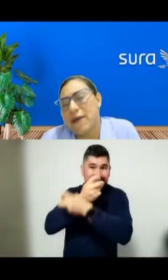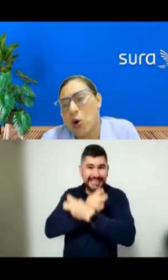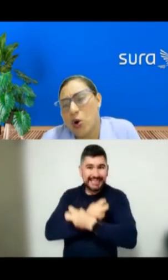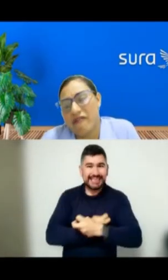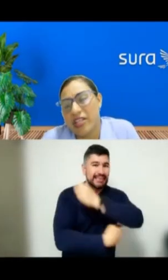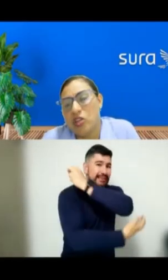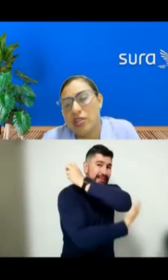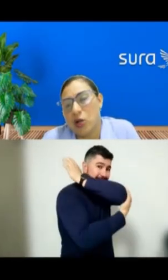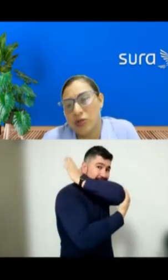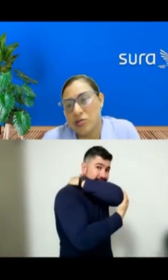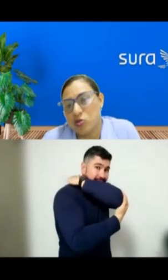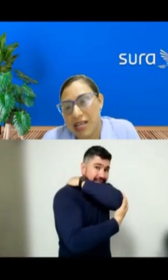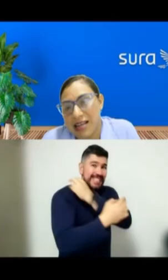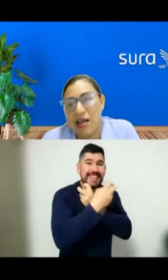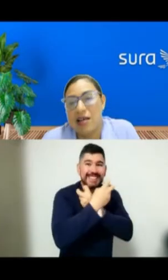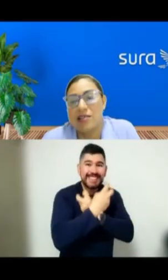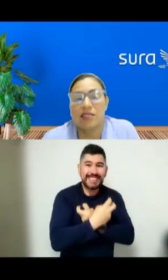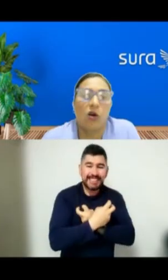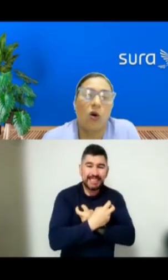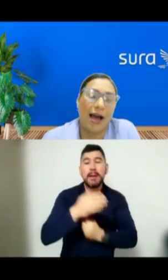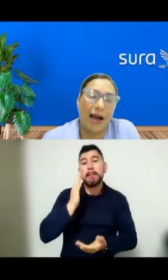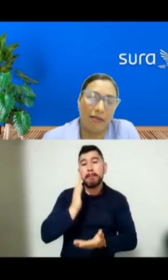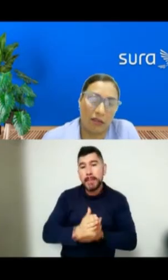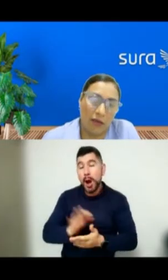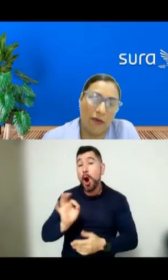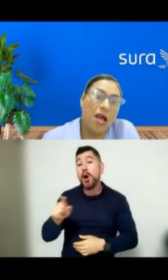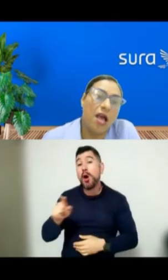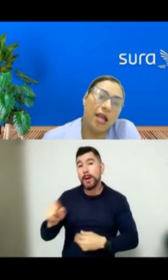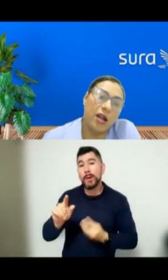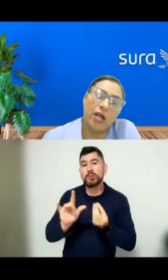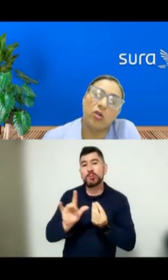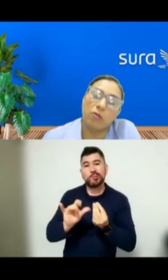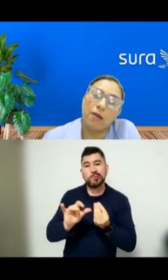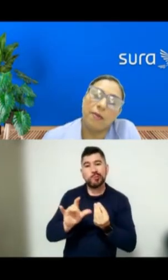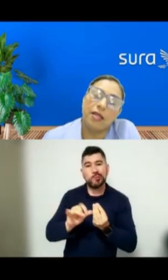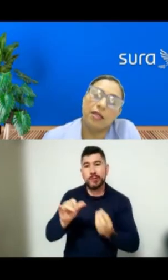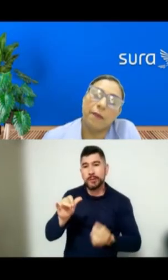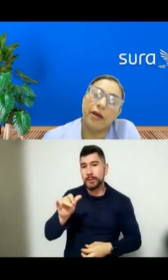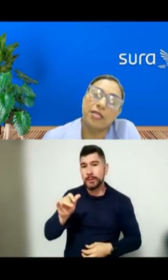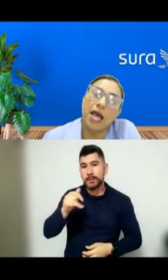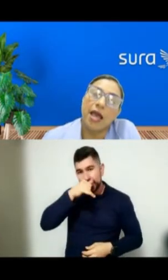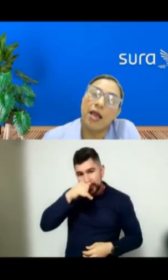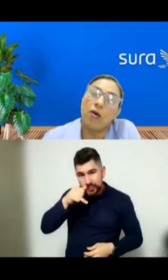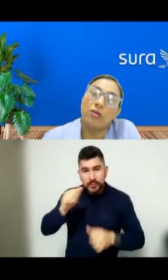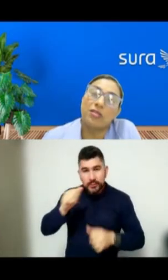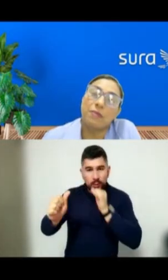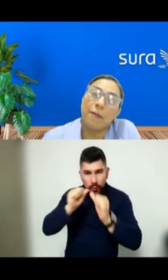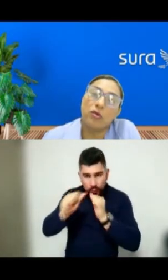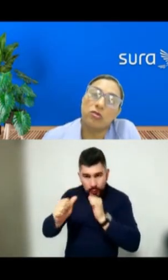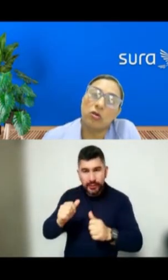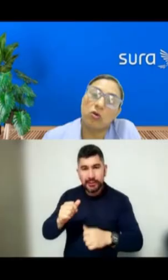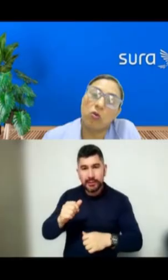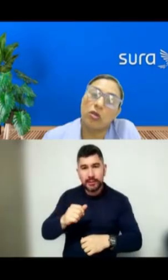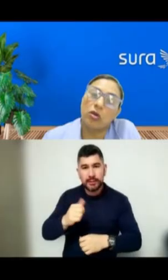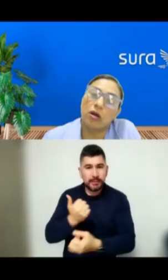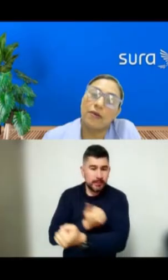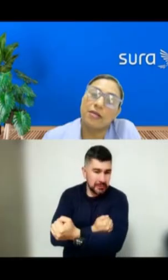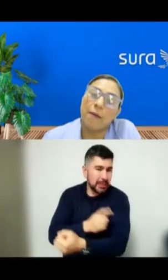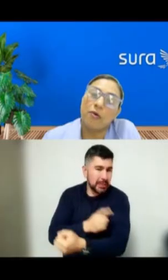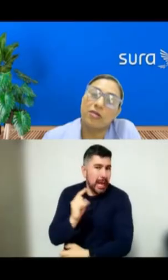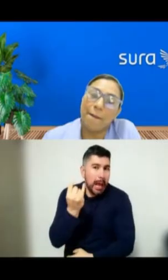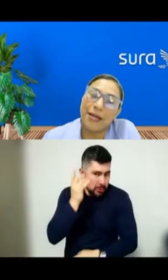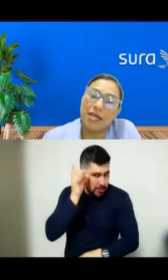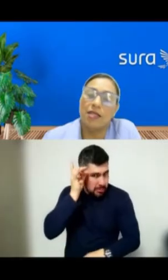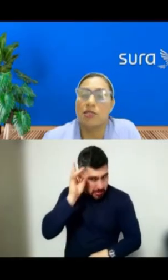el paciente está bajo los efectos de alguna sustancia psicoactiva, que es lo que normalmente pues observamos nosotros